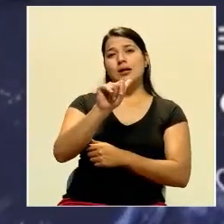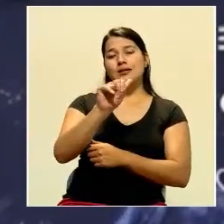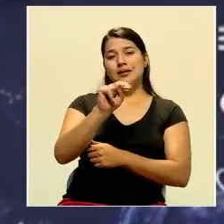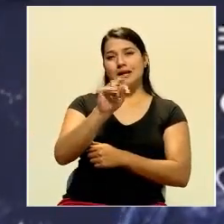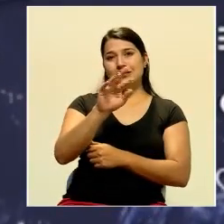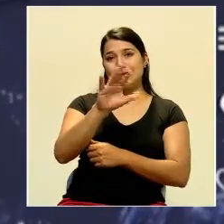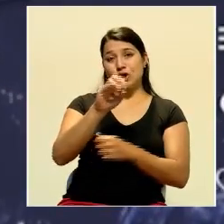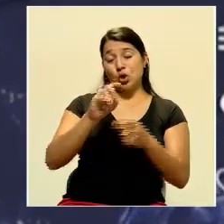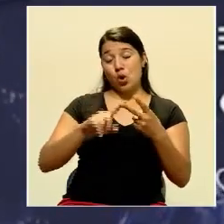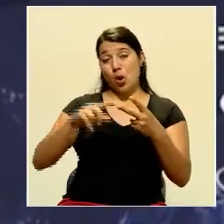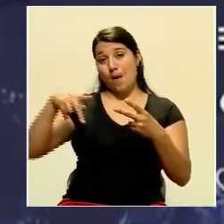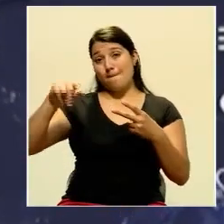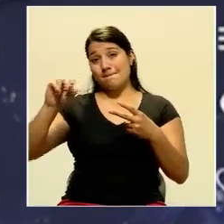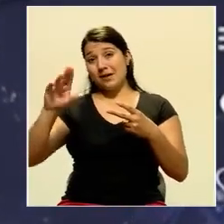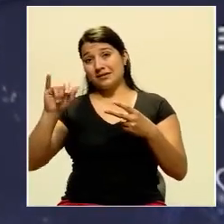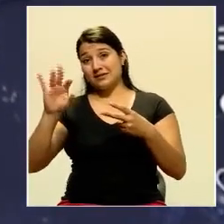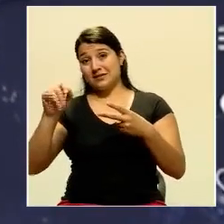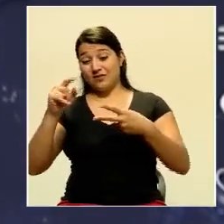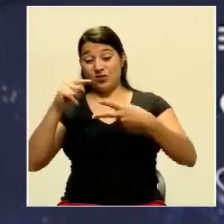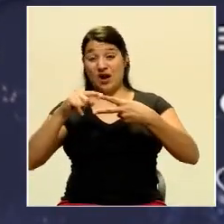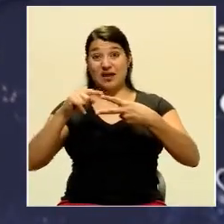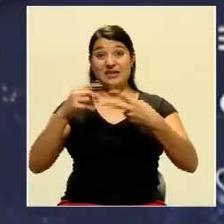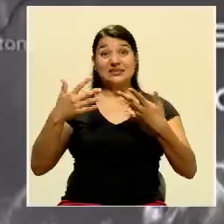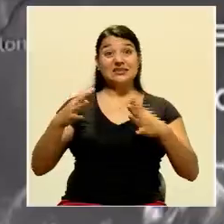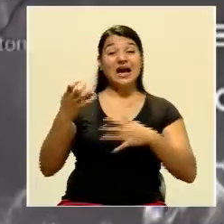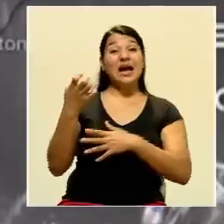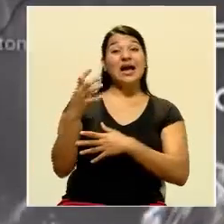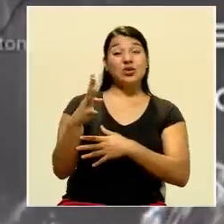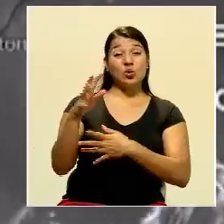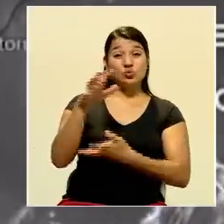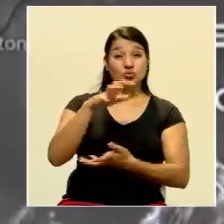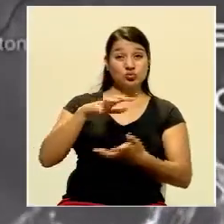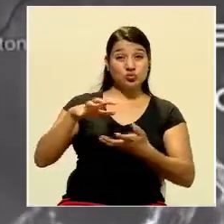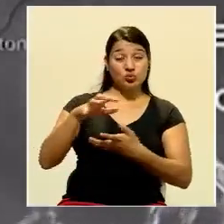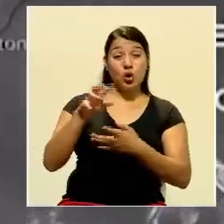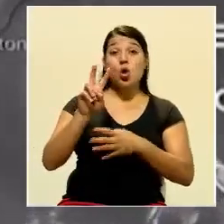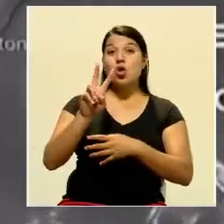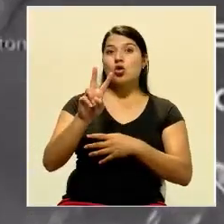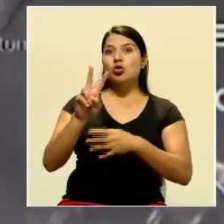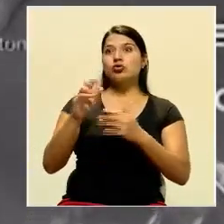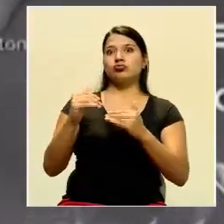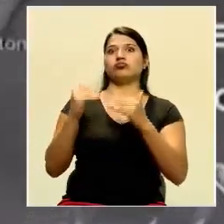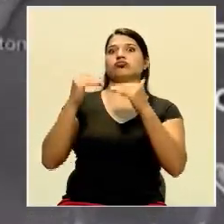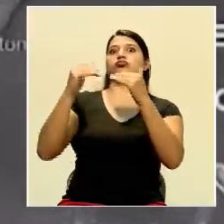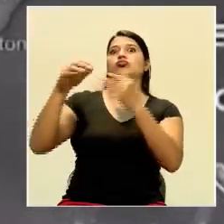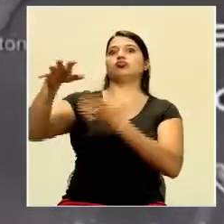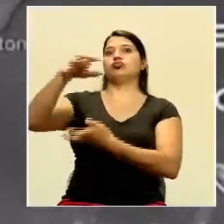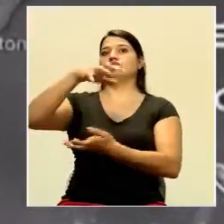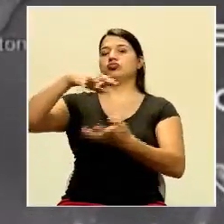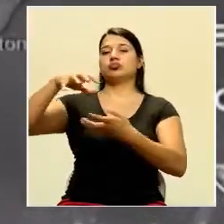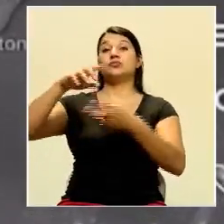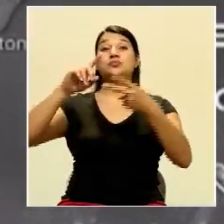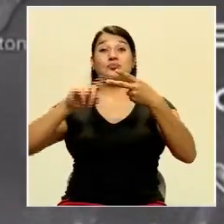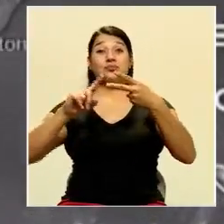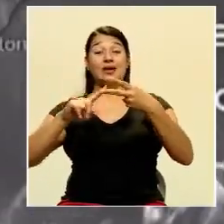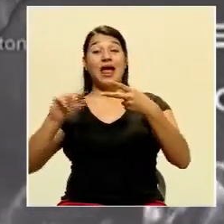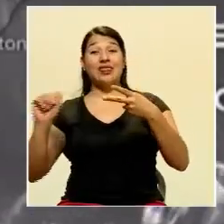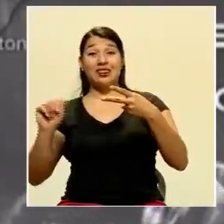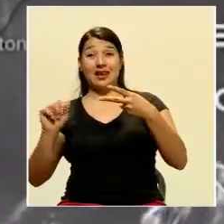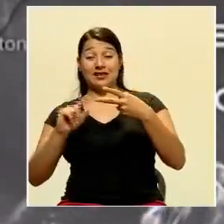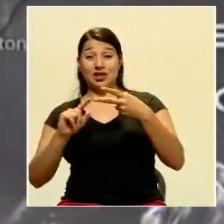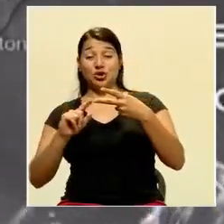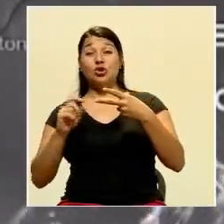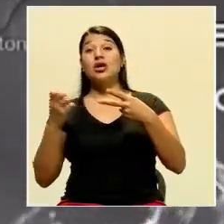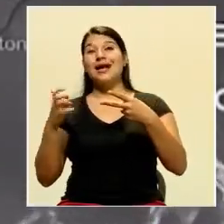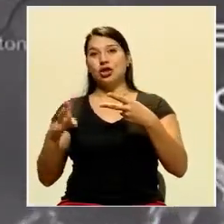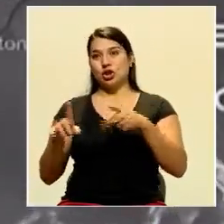Océano Pacífico se registran a la fecha 14 ciclones tropicales, de los cuales 2 lograron categoría de huracán, mientras que en el Océano Atlántico se han formado